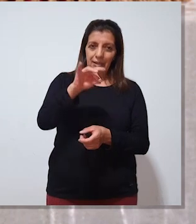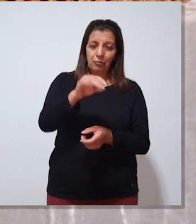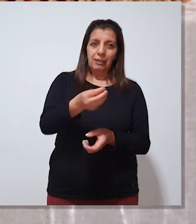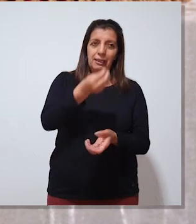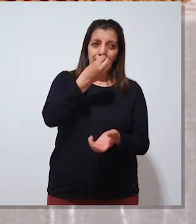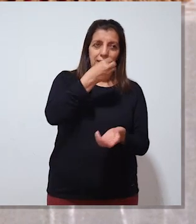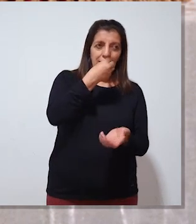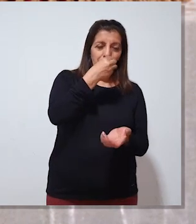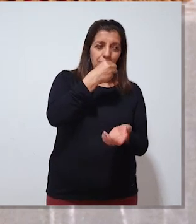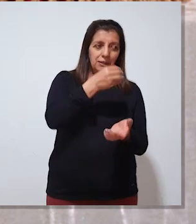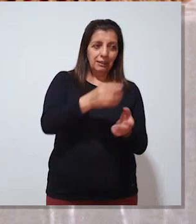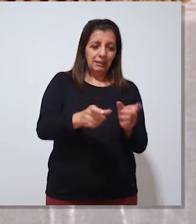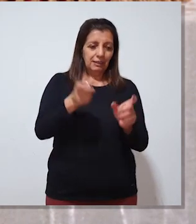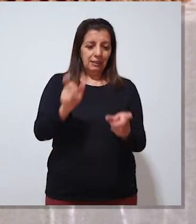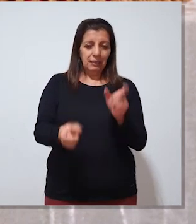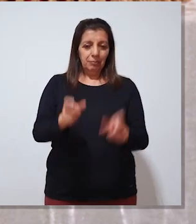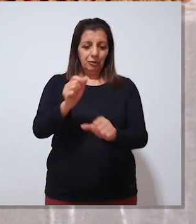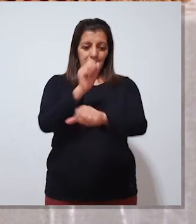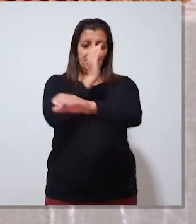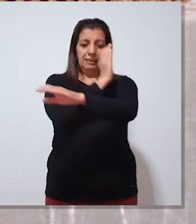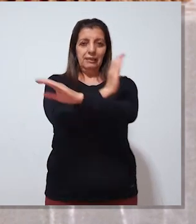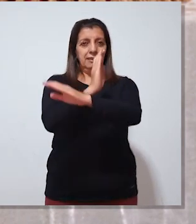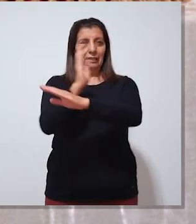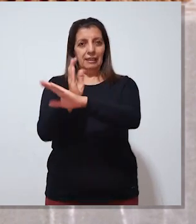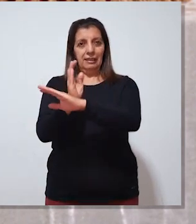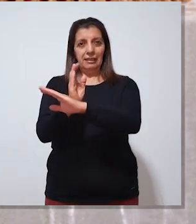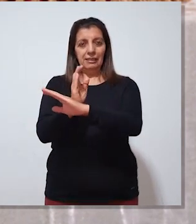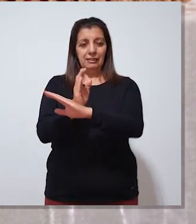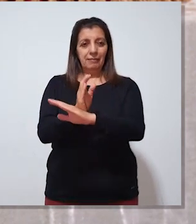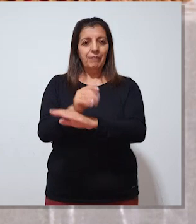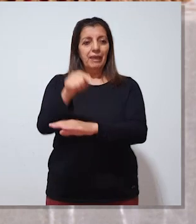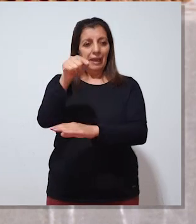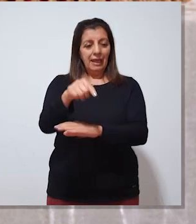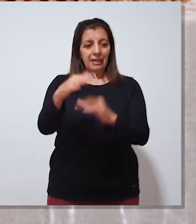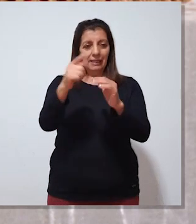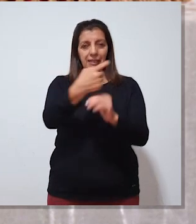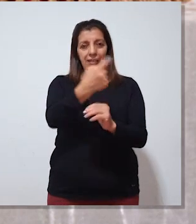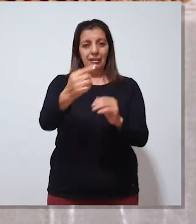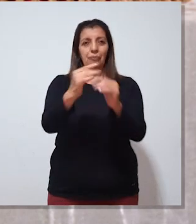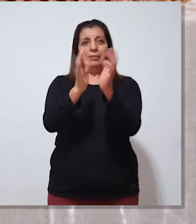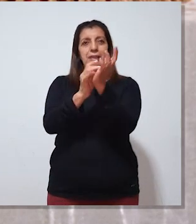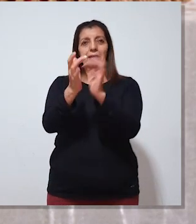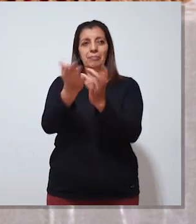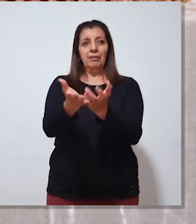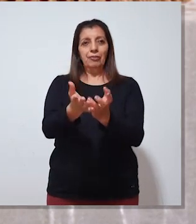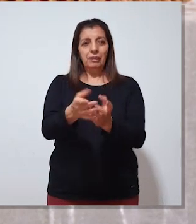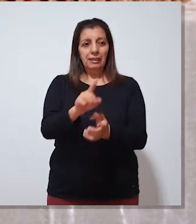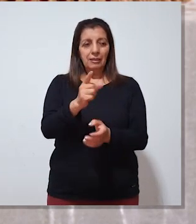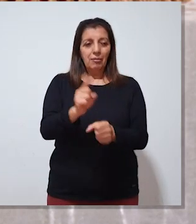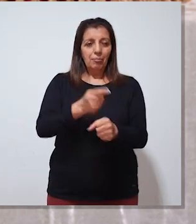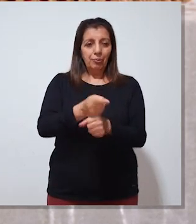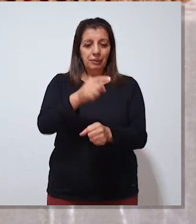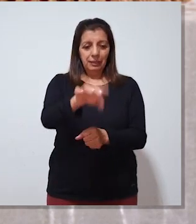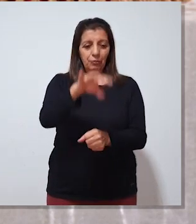hermanos encarcelados, tienen nuestras parroquias puntos de recolección para evitar la circulación del virus en